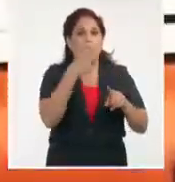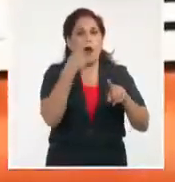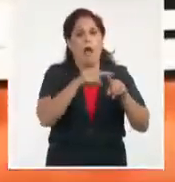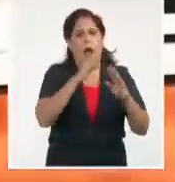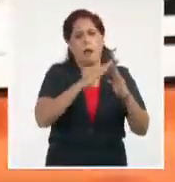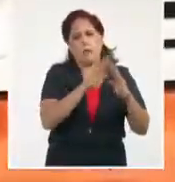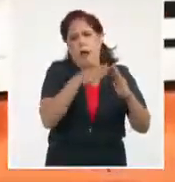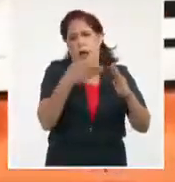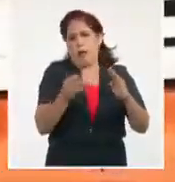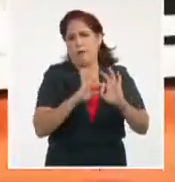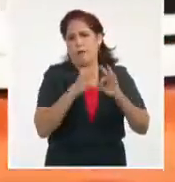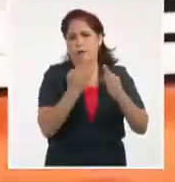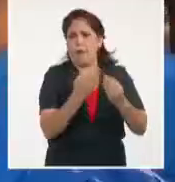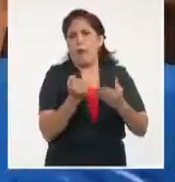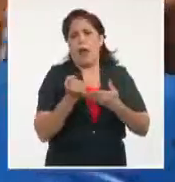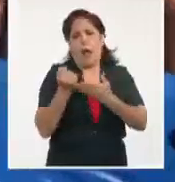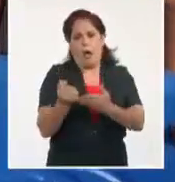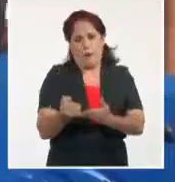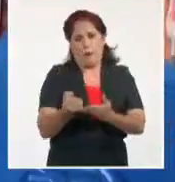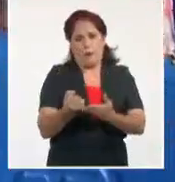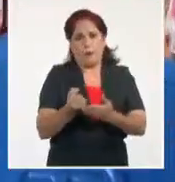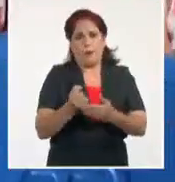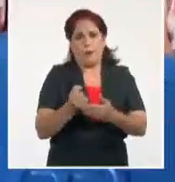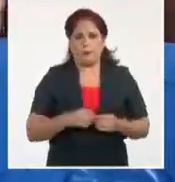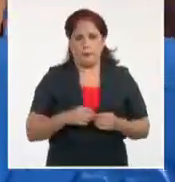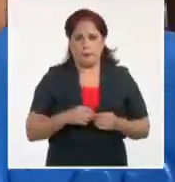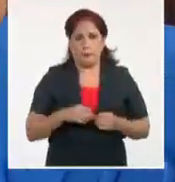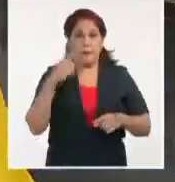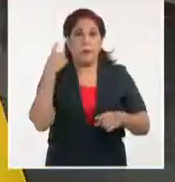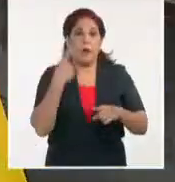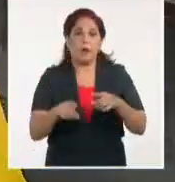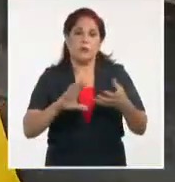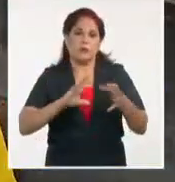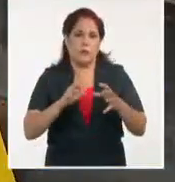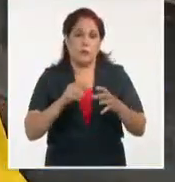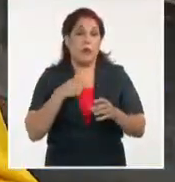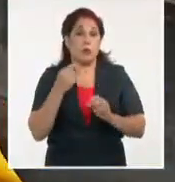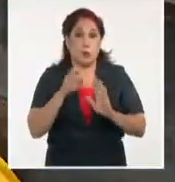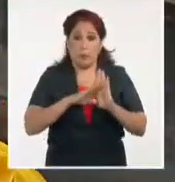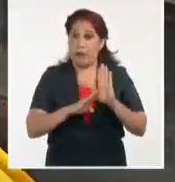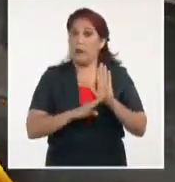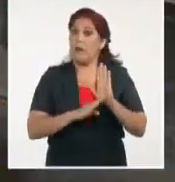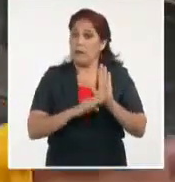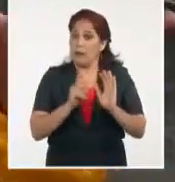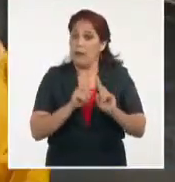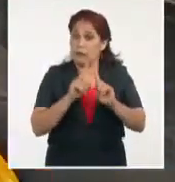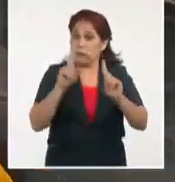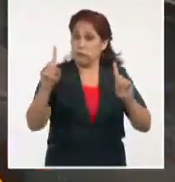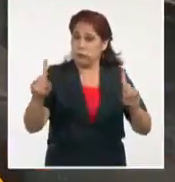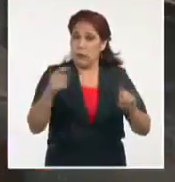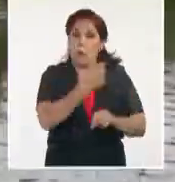casas de familia y en otro tipo de alternativas. Hemos tomado las medidas sanitarias de nuestro